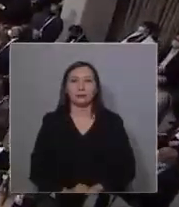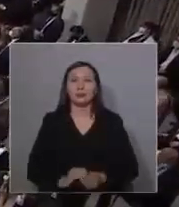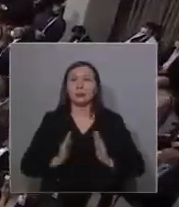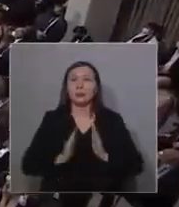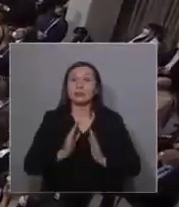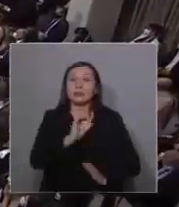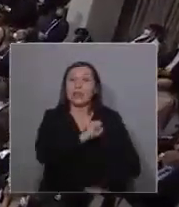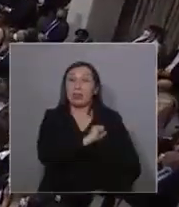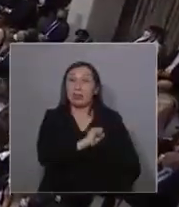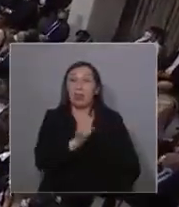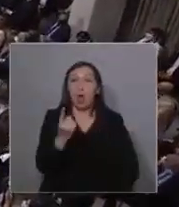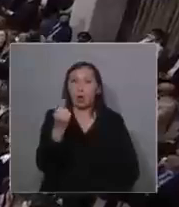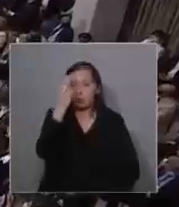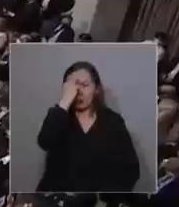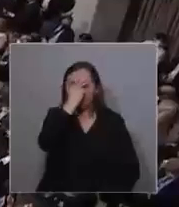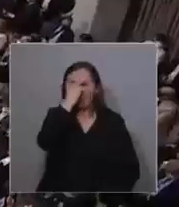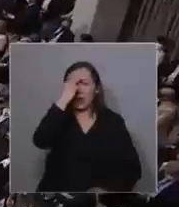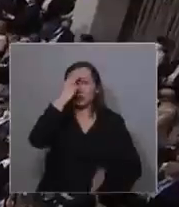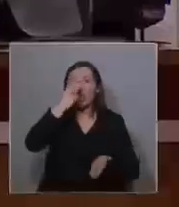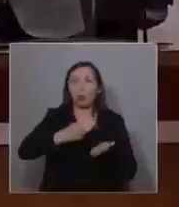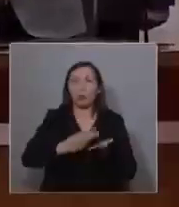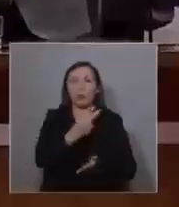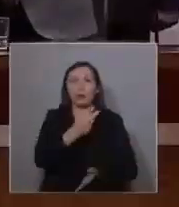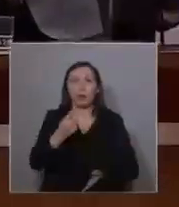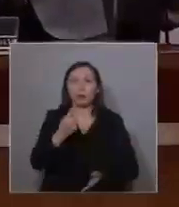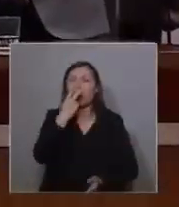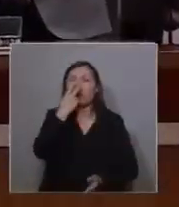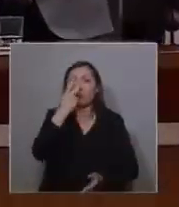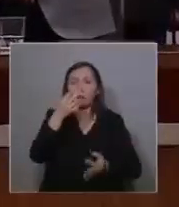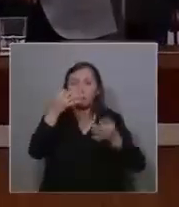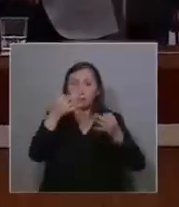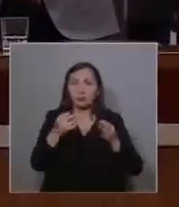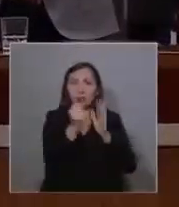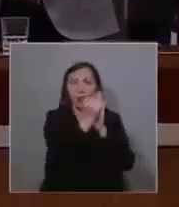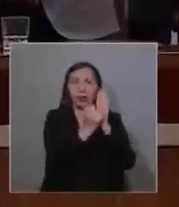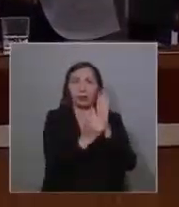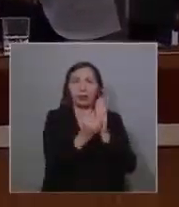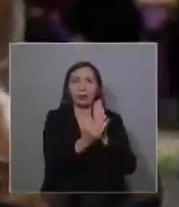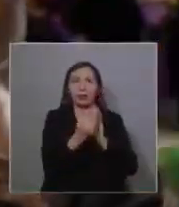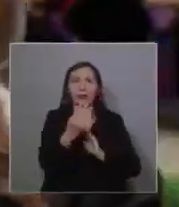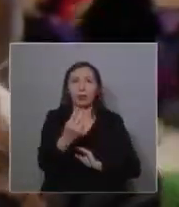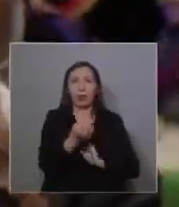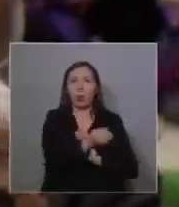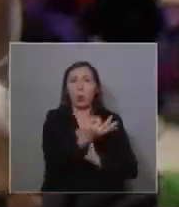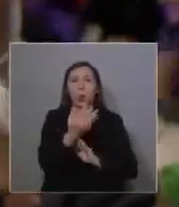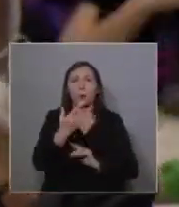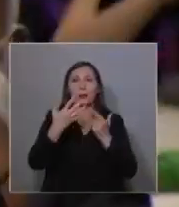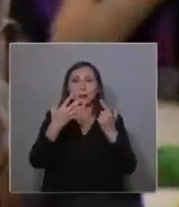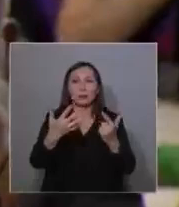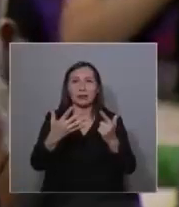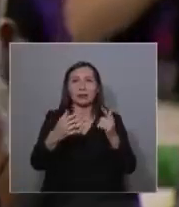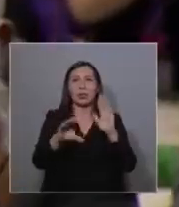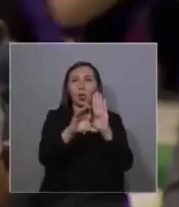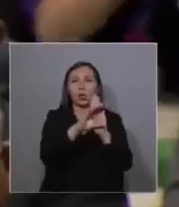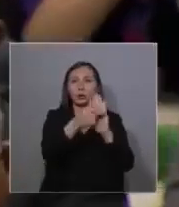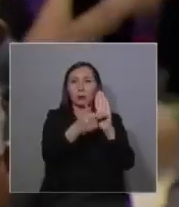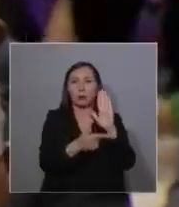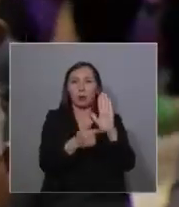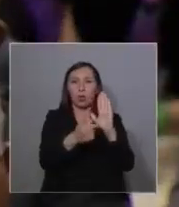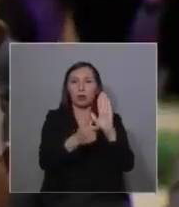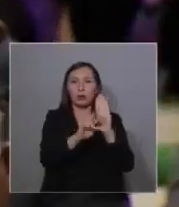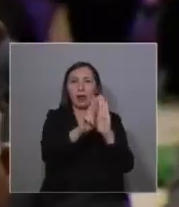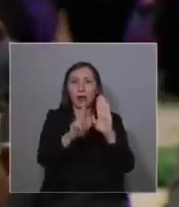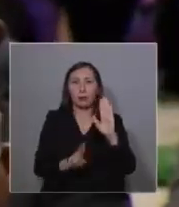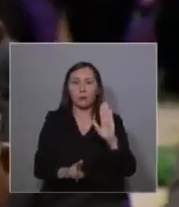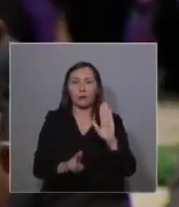Santiago, 11 de marzo de 2022. Visto lo dispuesto en el artículo 32, número 7 de la Constitución Política